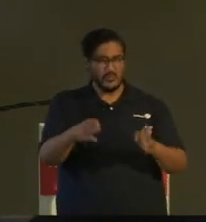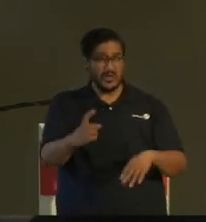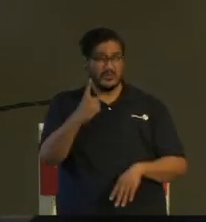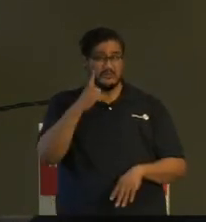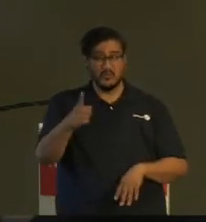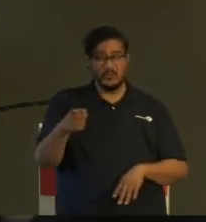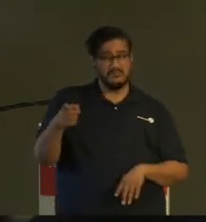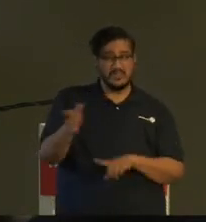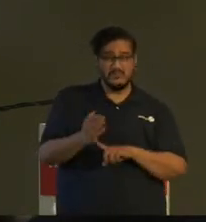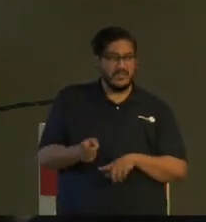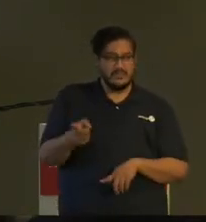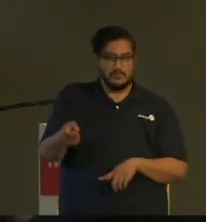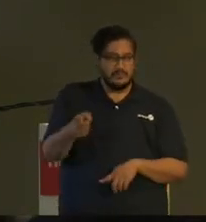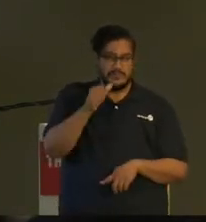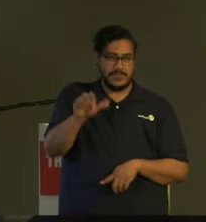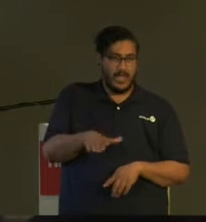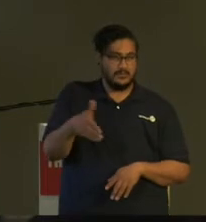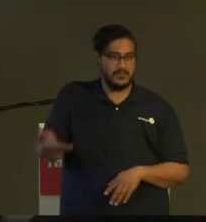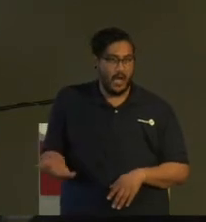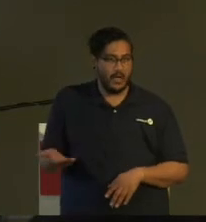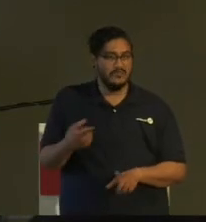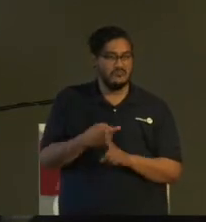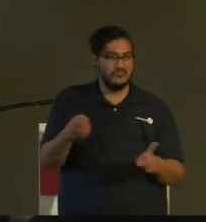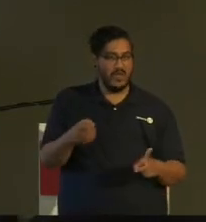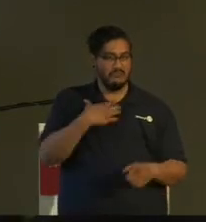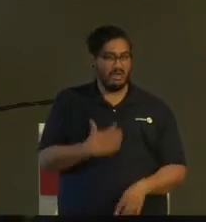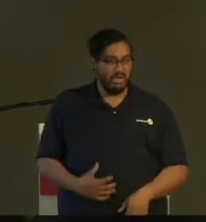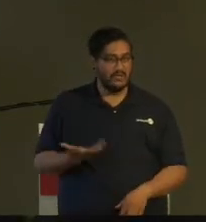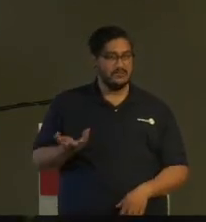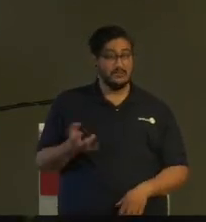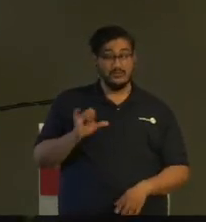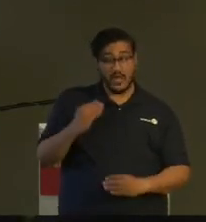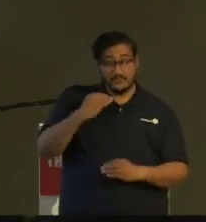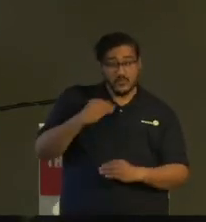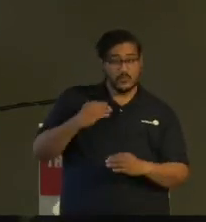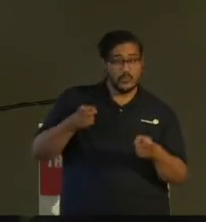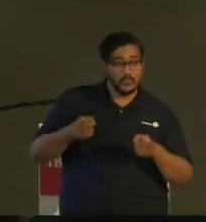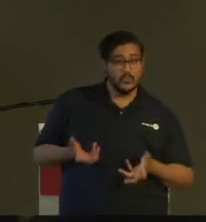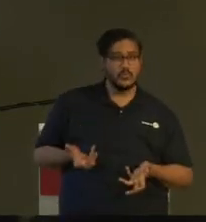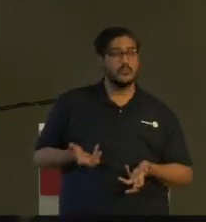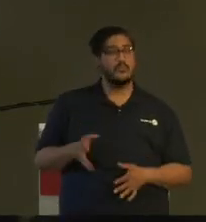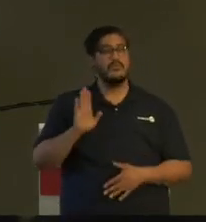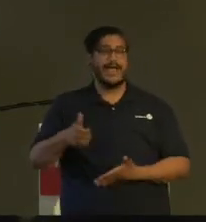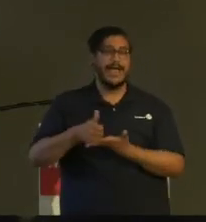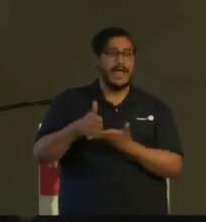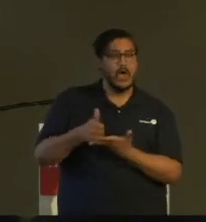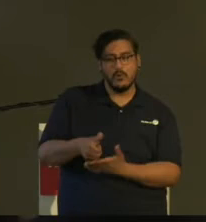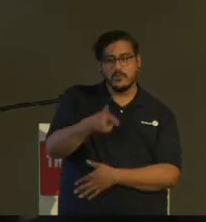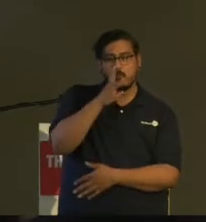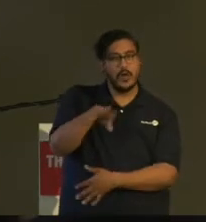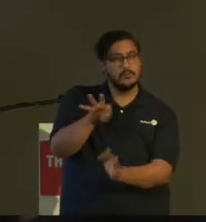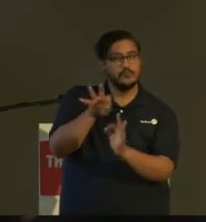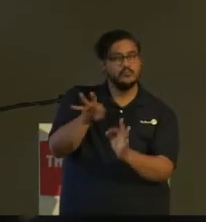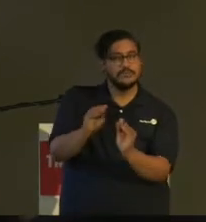de empacho ni murieran de hambre. El control de la comida ayudaba además a mantener el agua cristalina todo